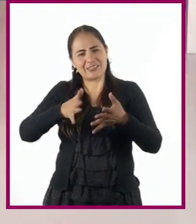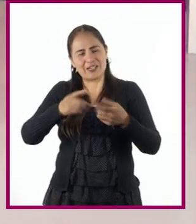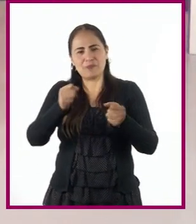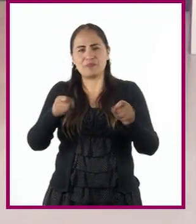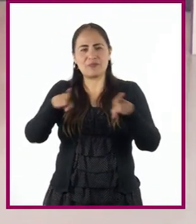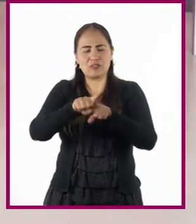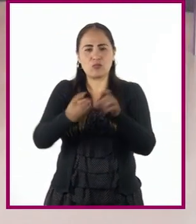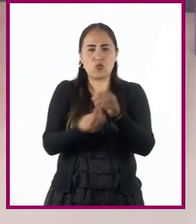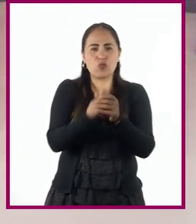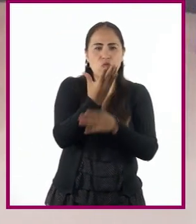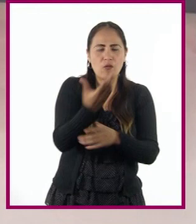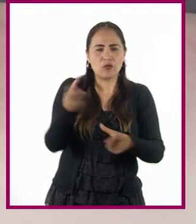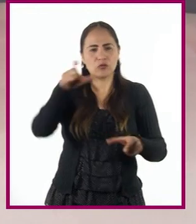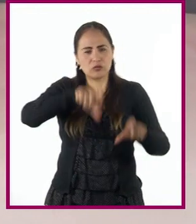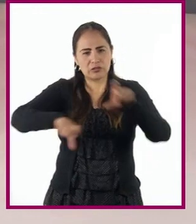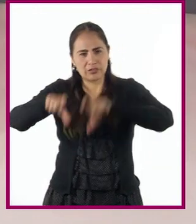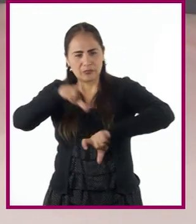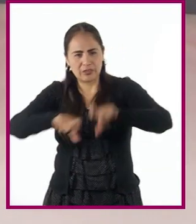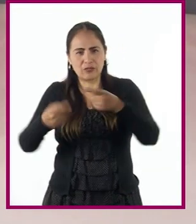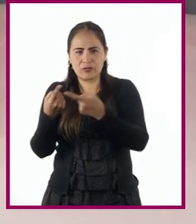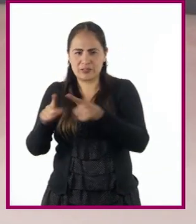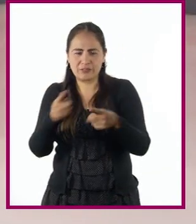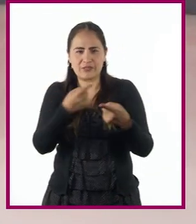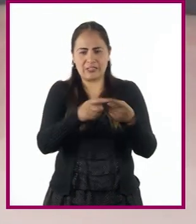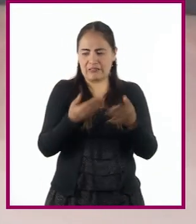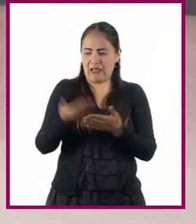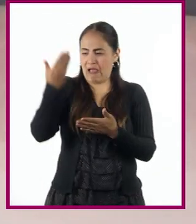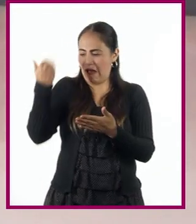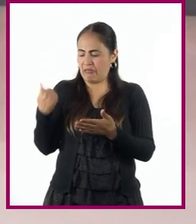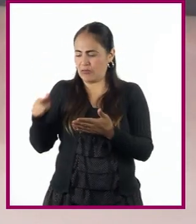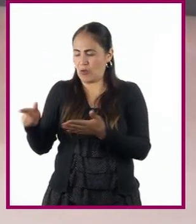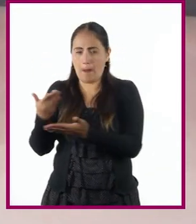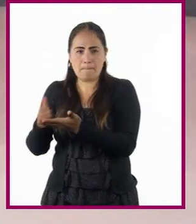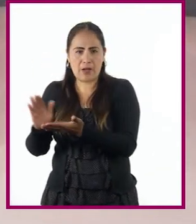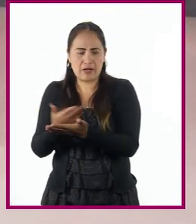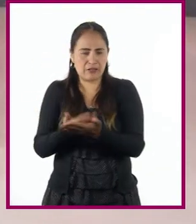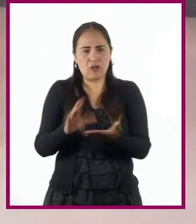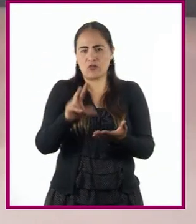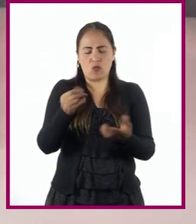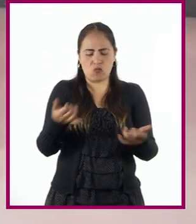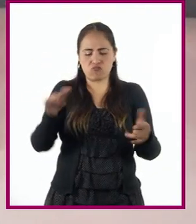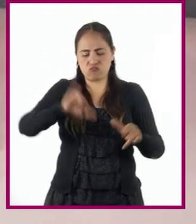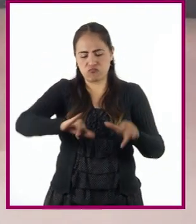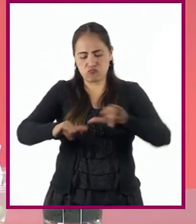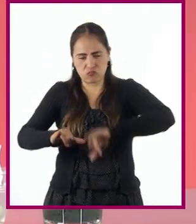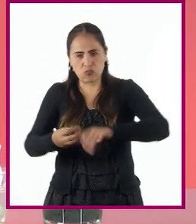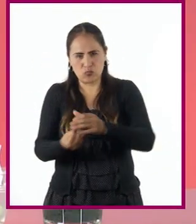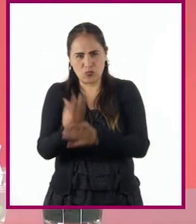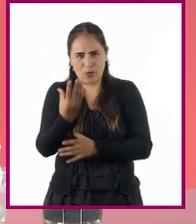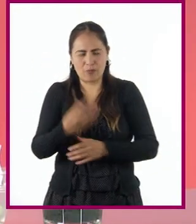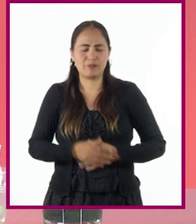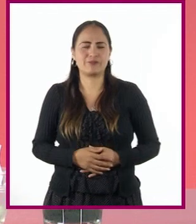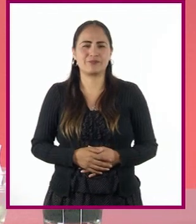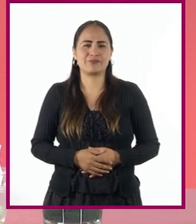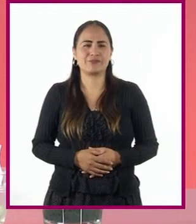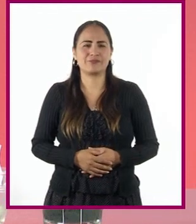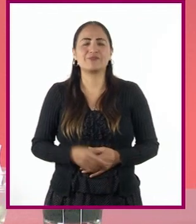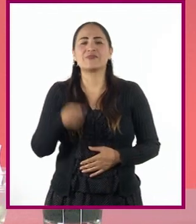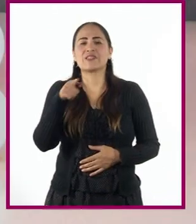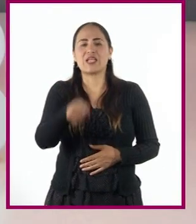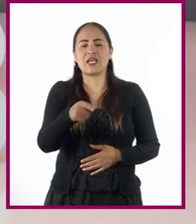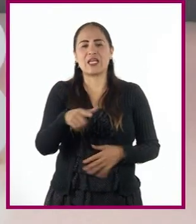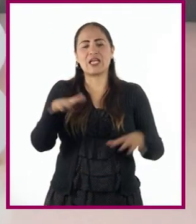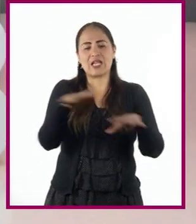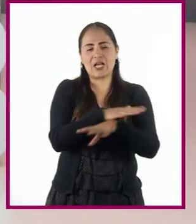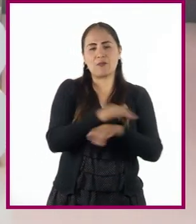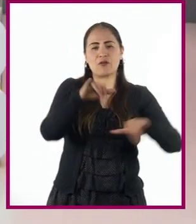propiedades físicas y químicas diferentes a las sustancias originales o reactivos. Una característica que distingue un cambio físico de un